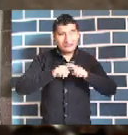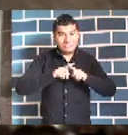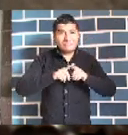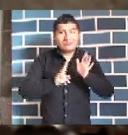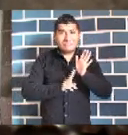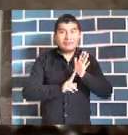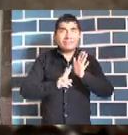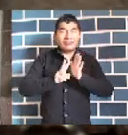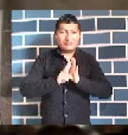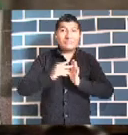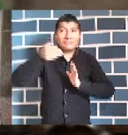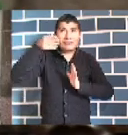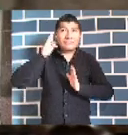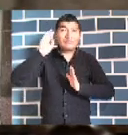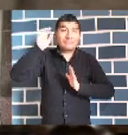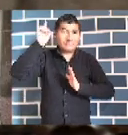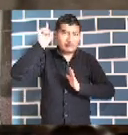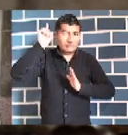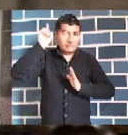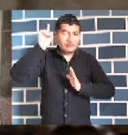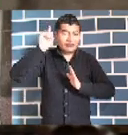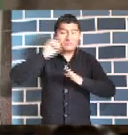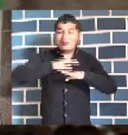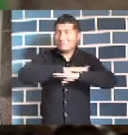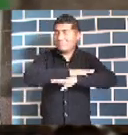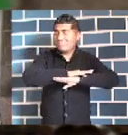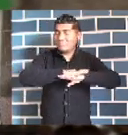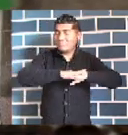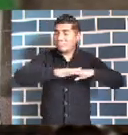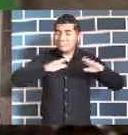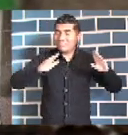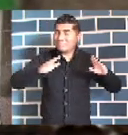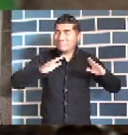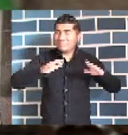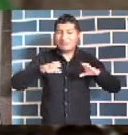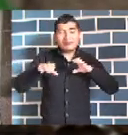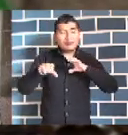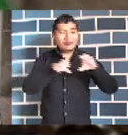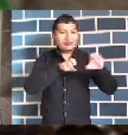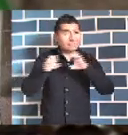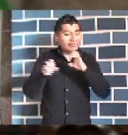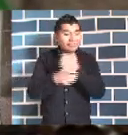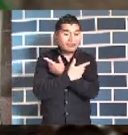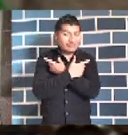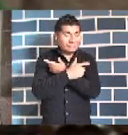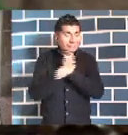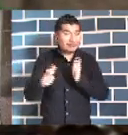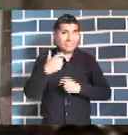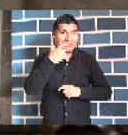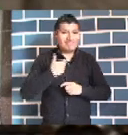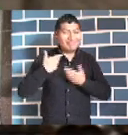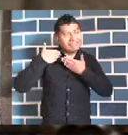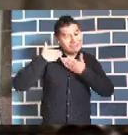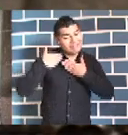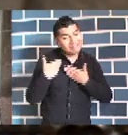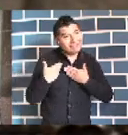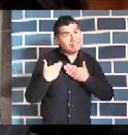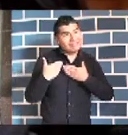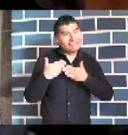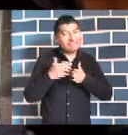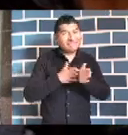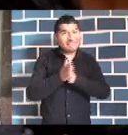voluntad de dios si ni siquiera somos capaces de liberarnos del peso de los sentir e